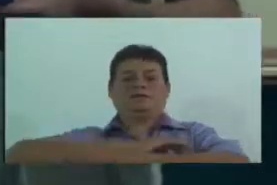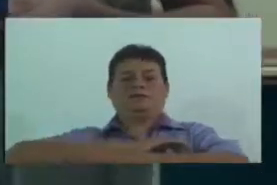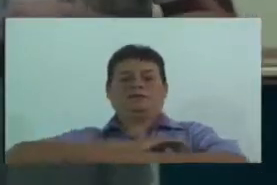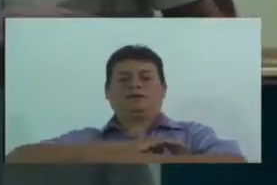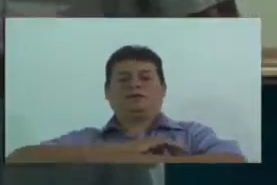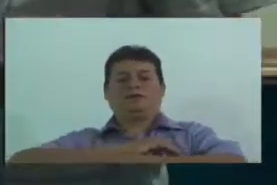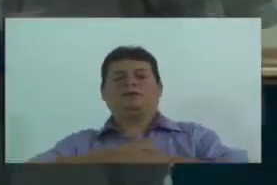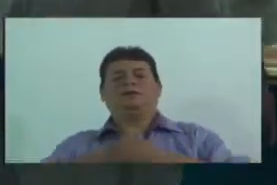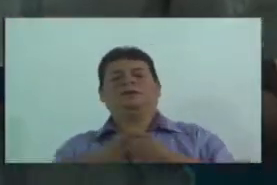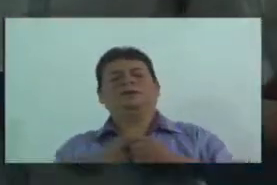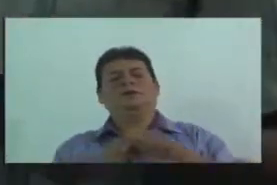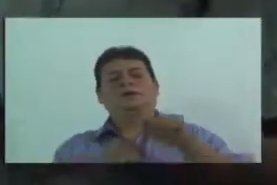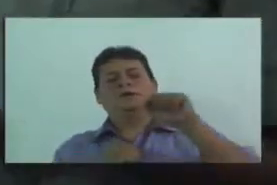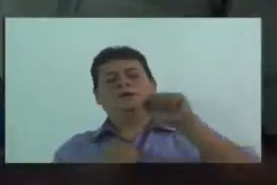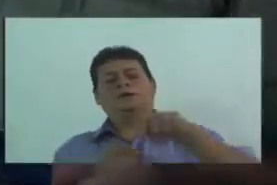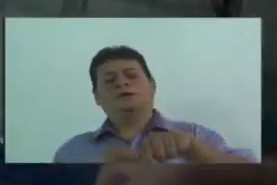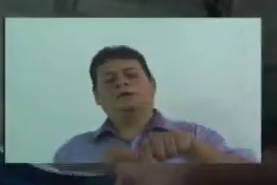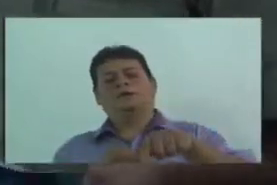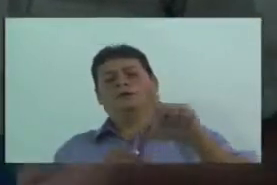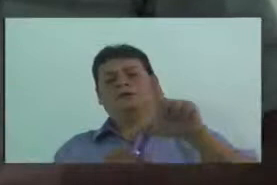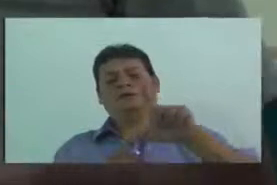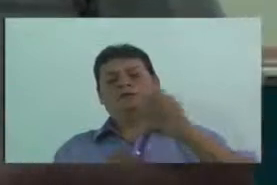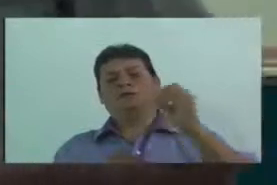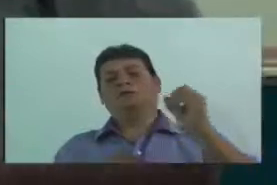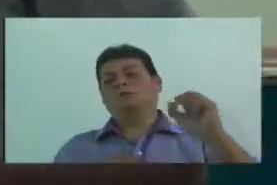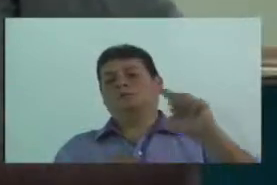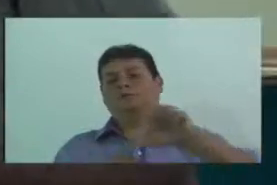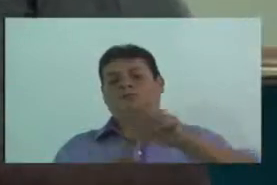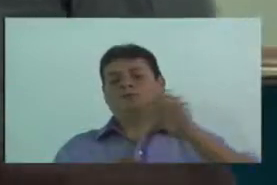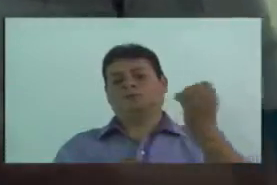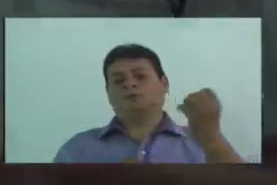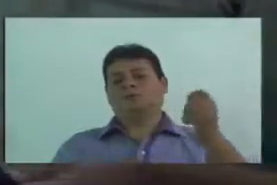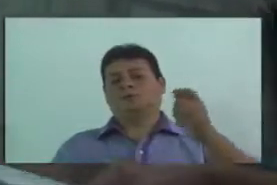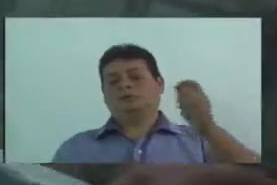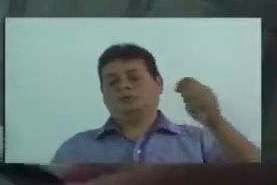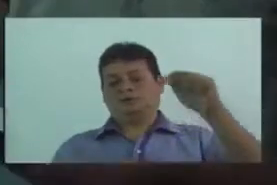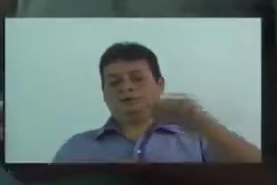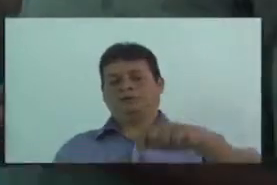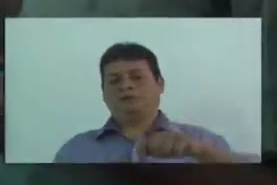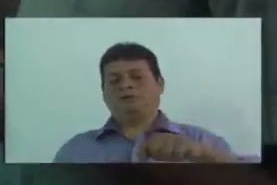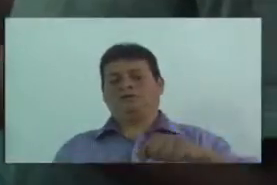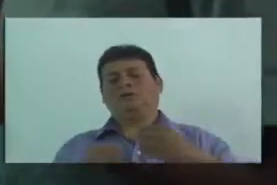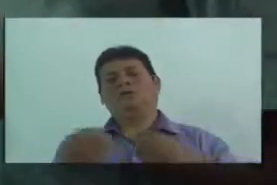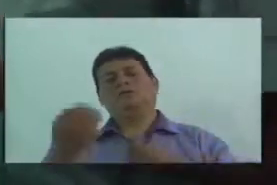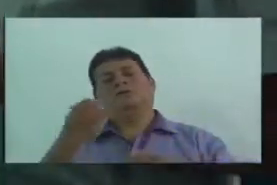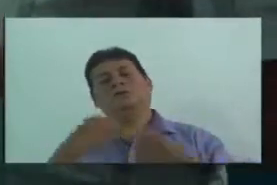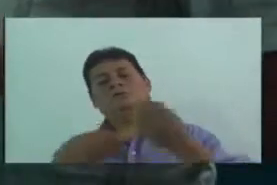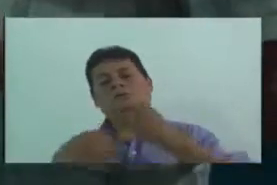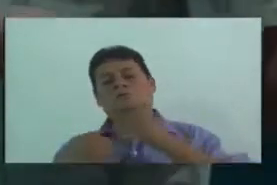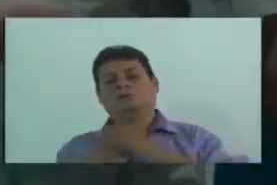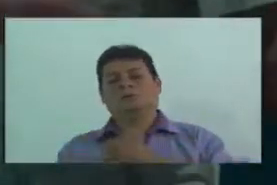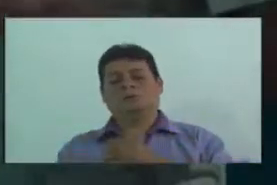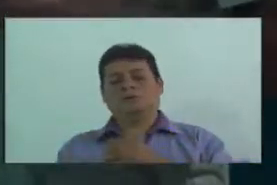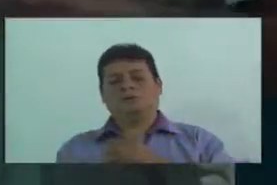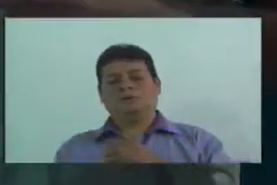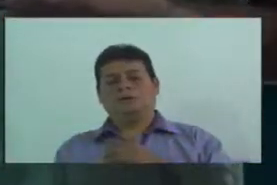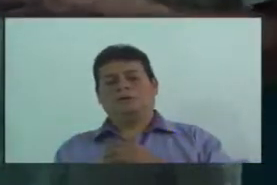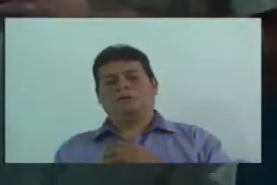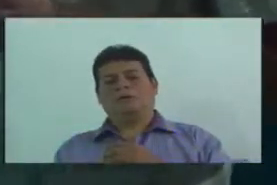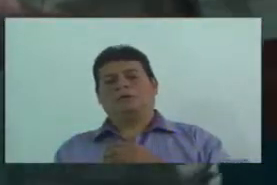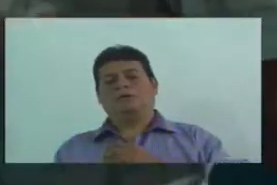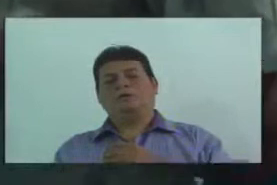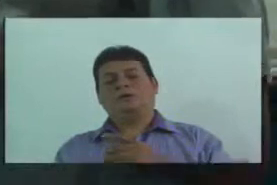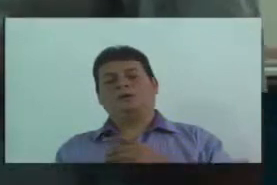carubo ve, ba e oyapo hina, lolita je iñandebe guri, o caruparire hi pues, y suja y